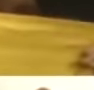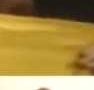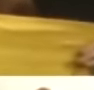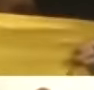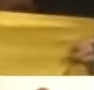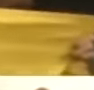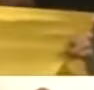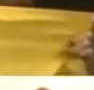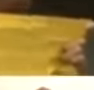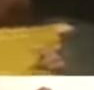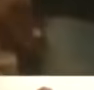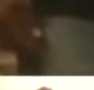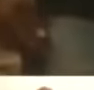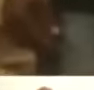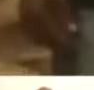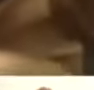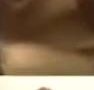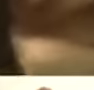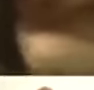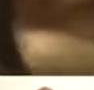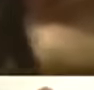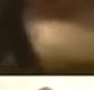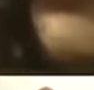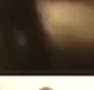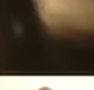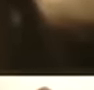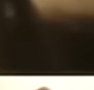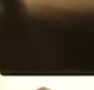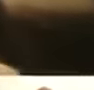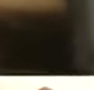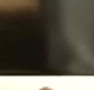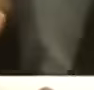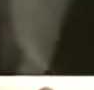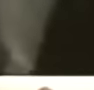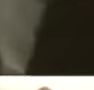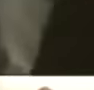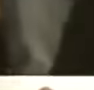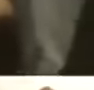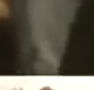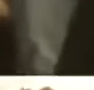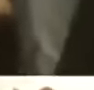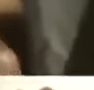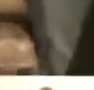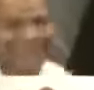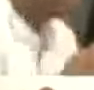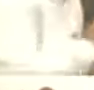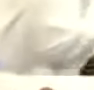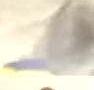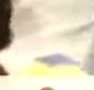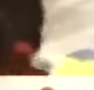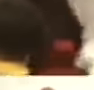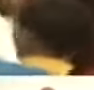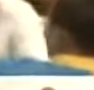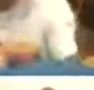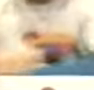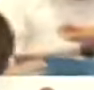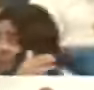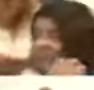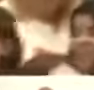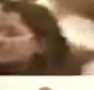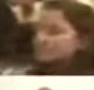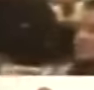hago entrevistas. Vete para acá, pues, vamos a invitarla. Tráete la bandera con las 8 estrellas.